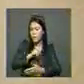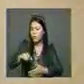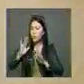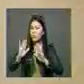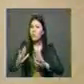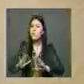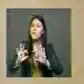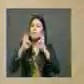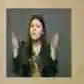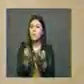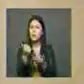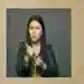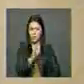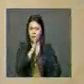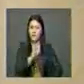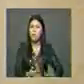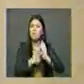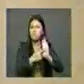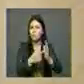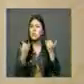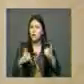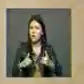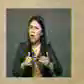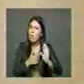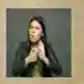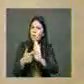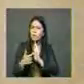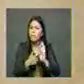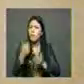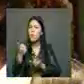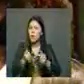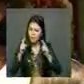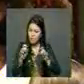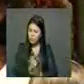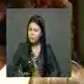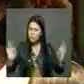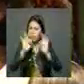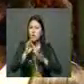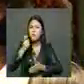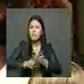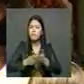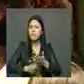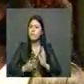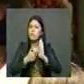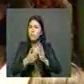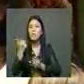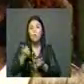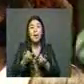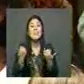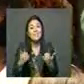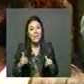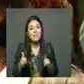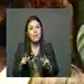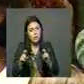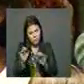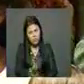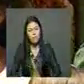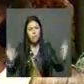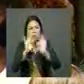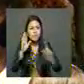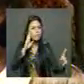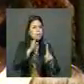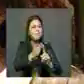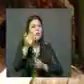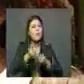parejas heterosexuales, los cuales en virtud de una correcta subregla jurisprudencial deberían ir encaminadas a